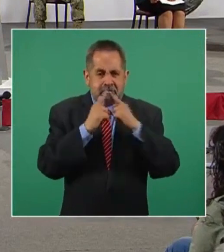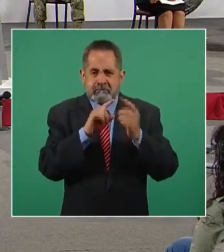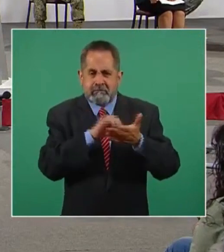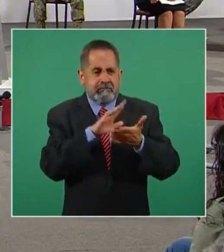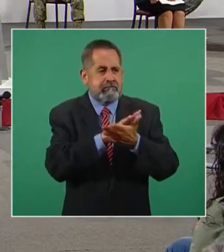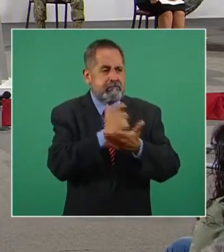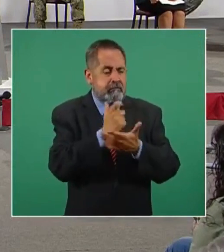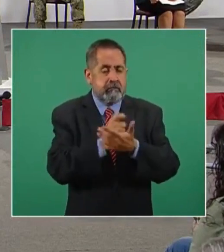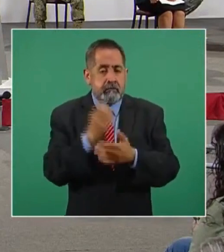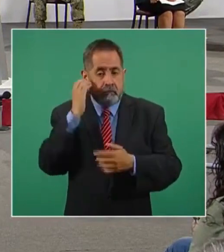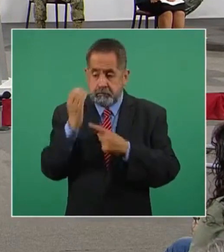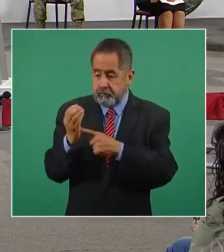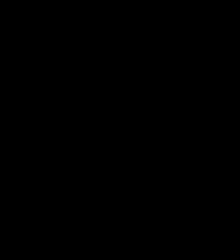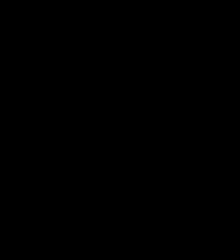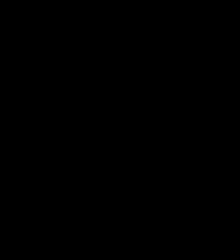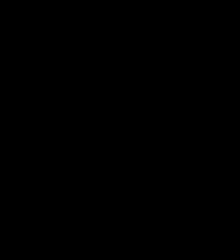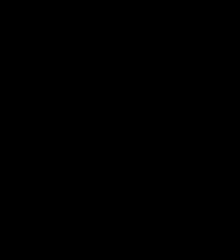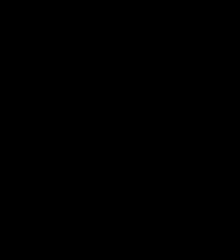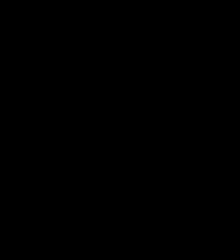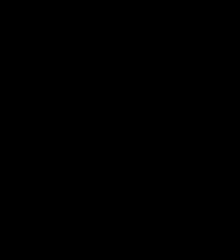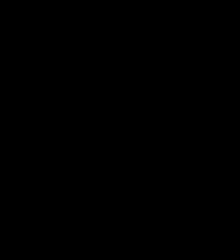sus actividades delictivas.